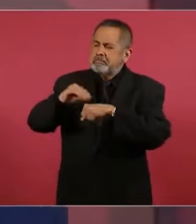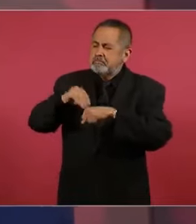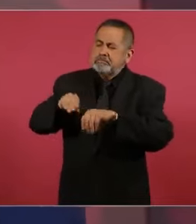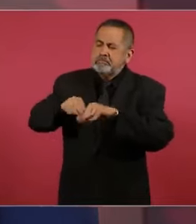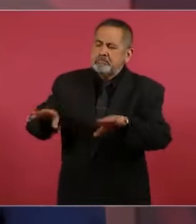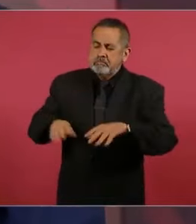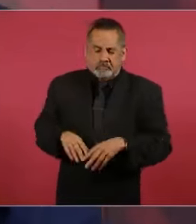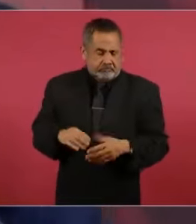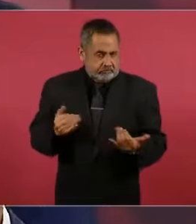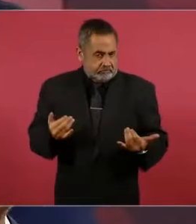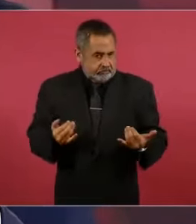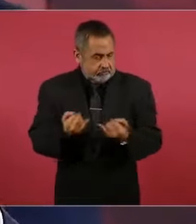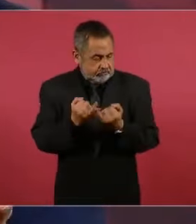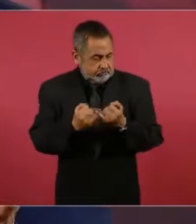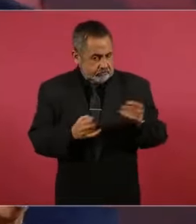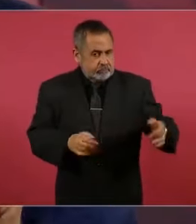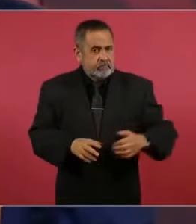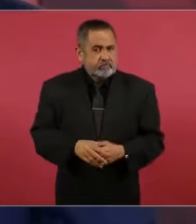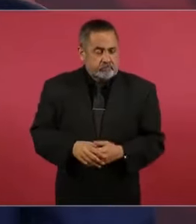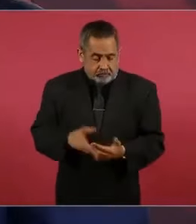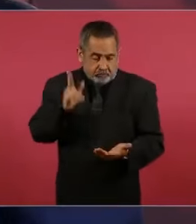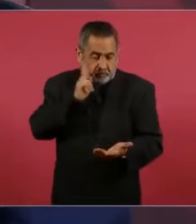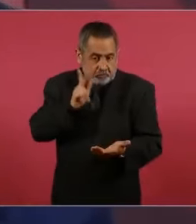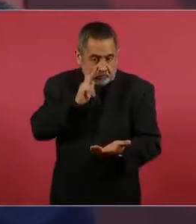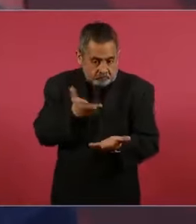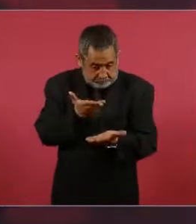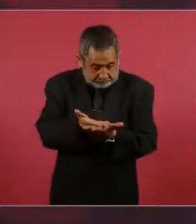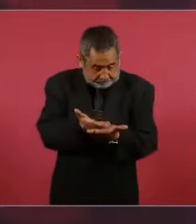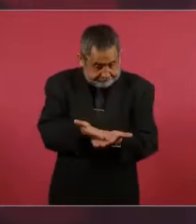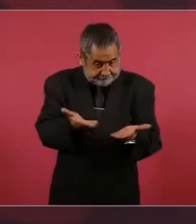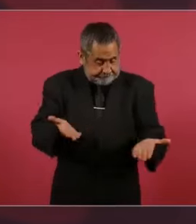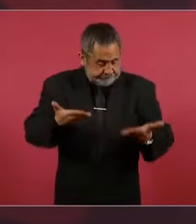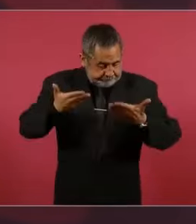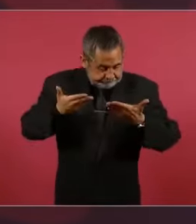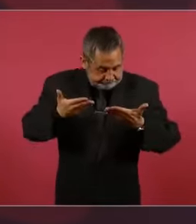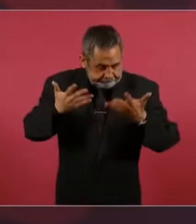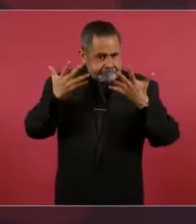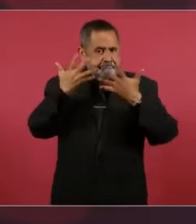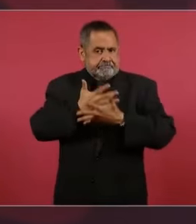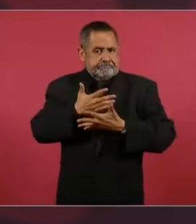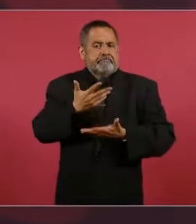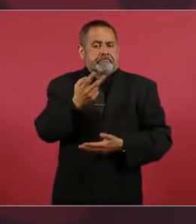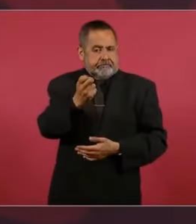Yo presento aquí, bueno, estas son las pruebas, ofrezco eso,